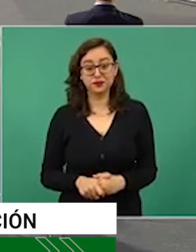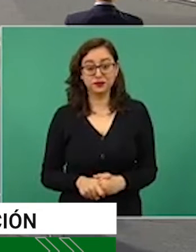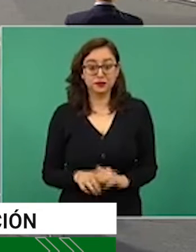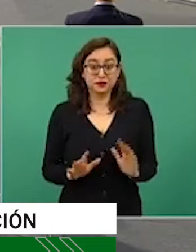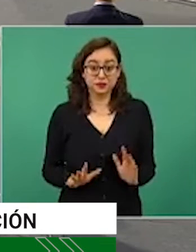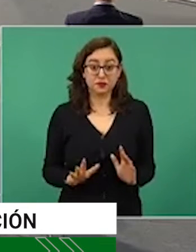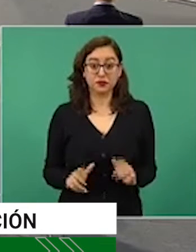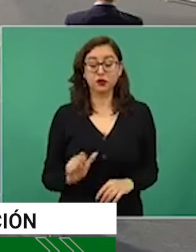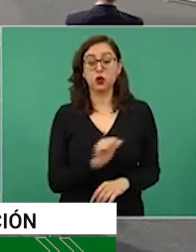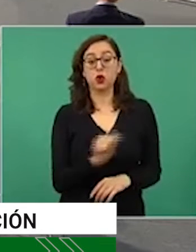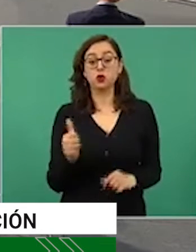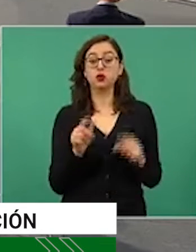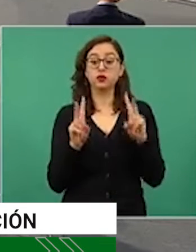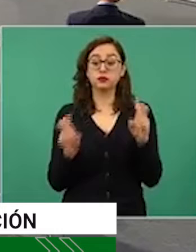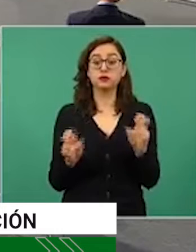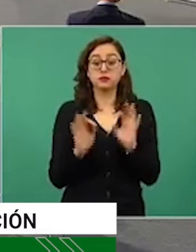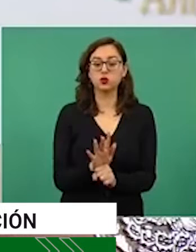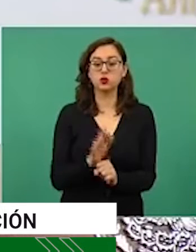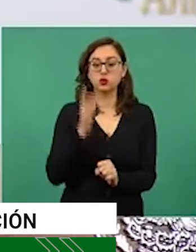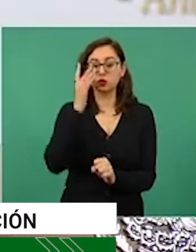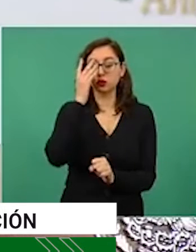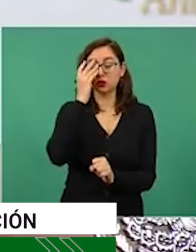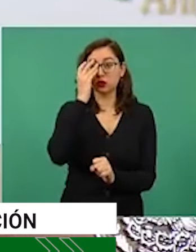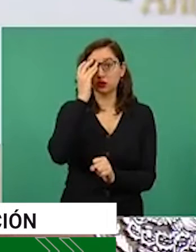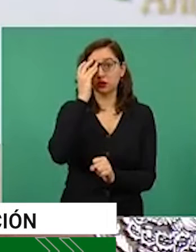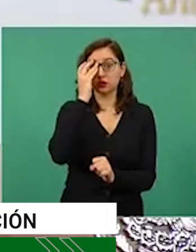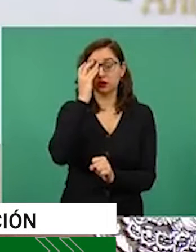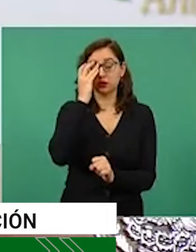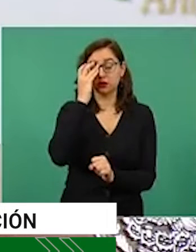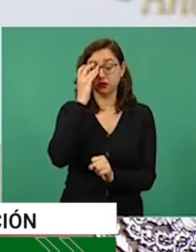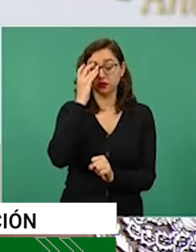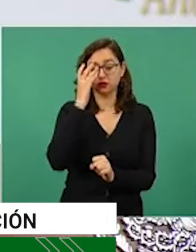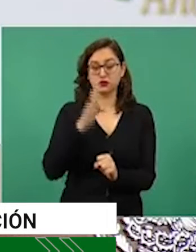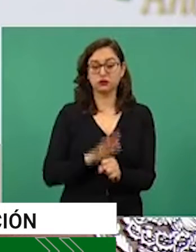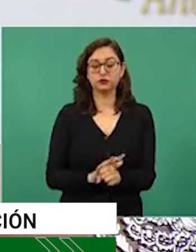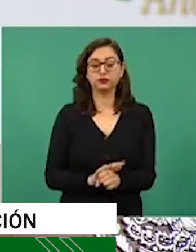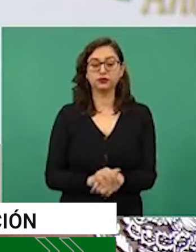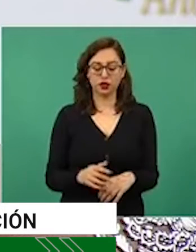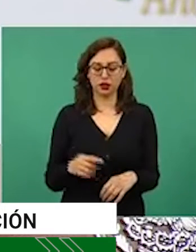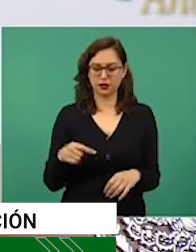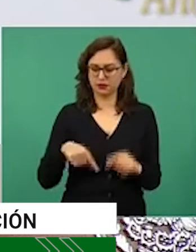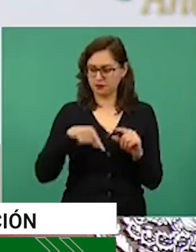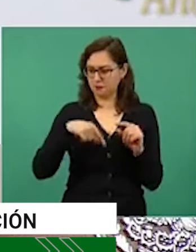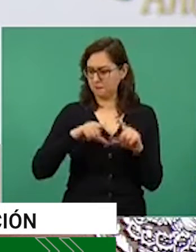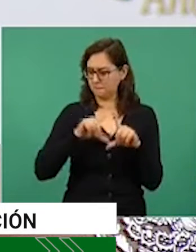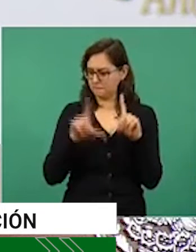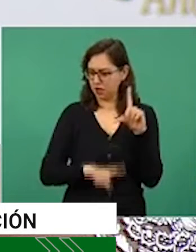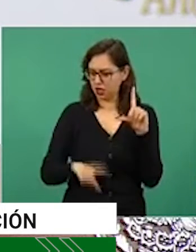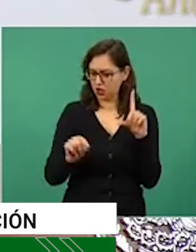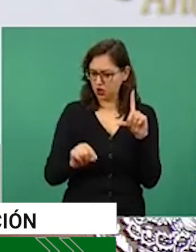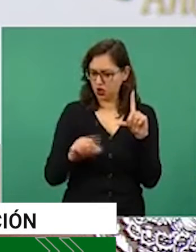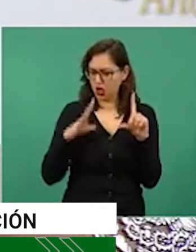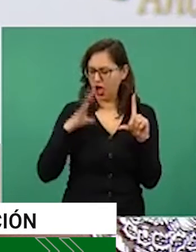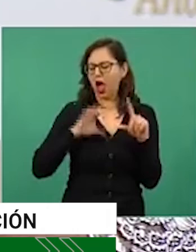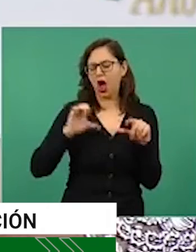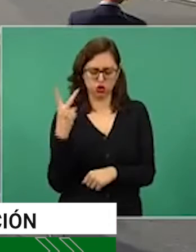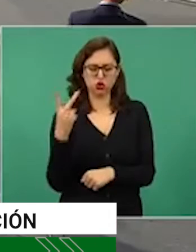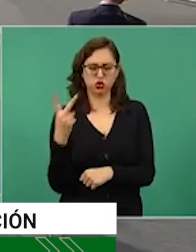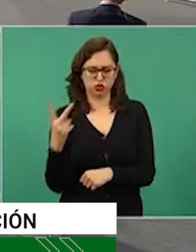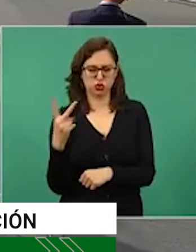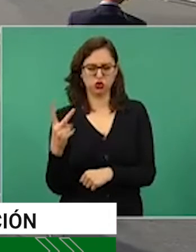pandemia de COVID-19. México es el único país, hay otro país en el mundo